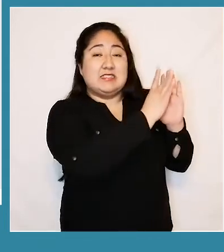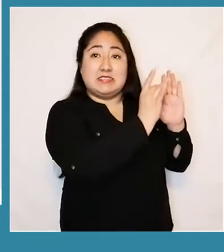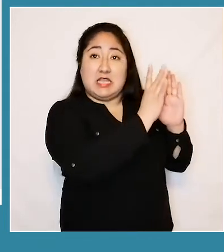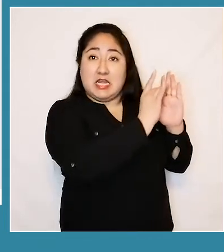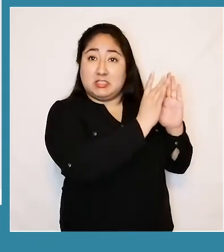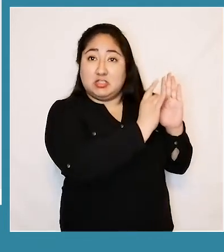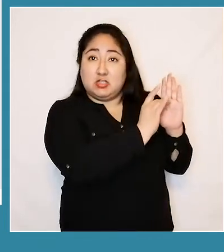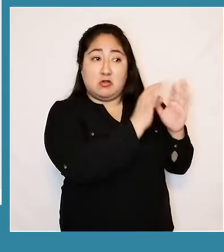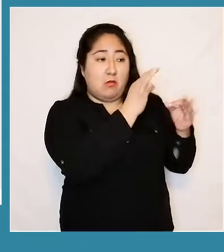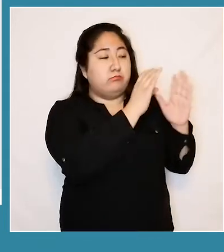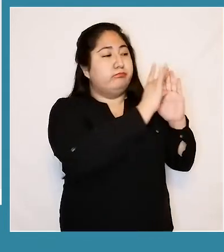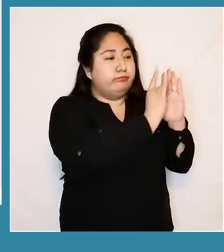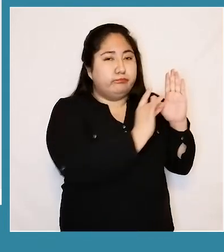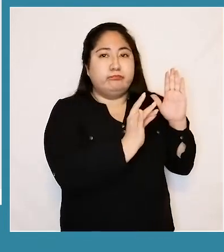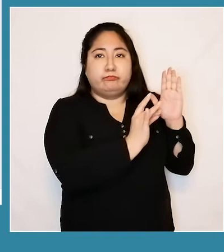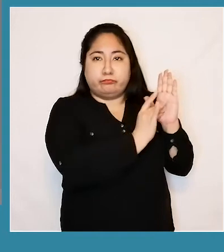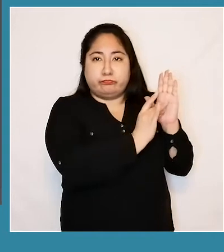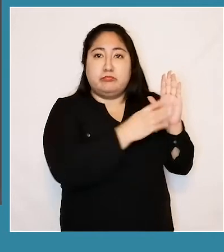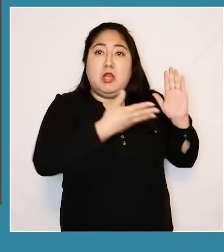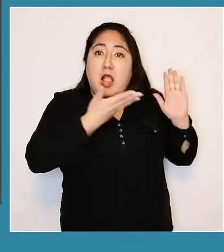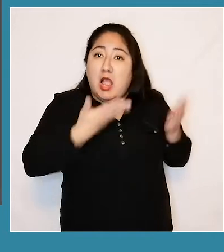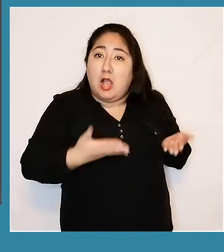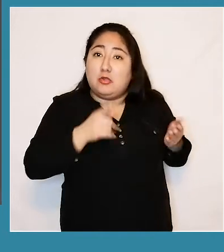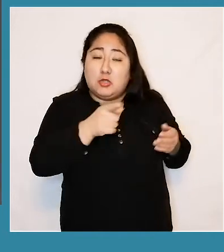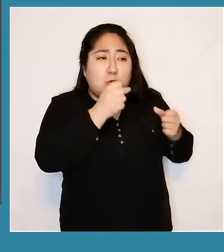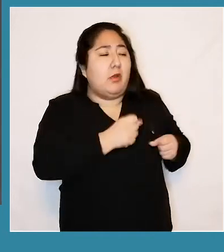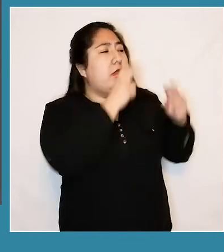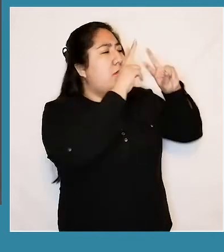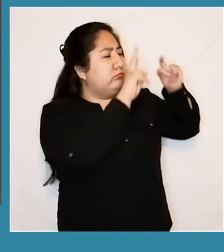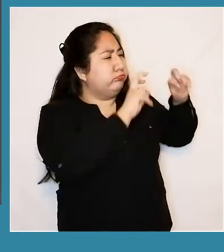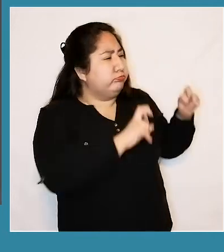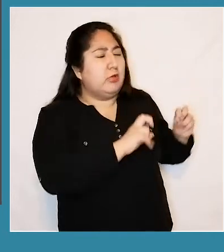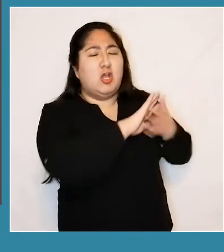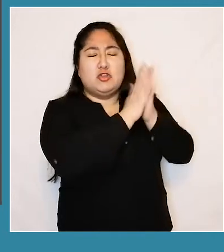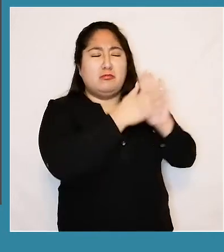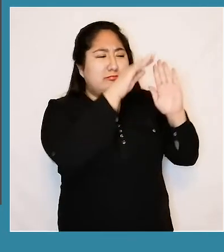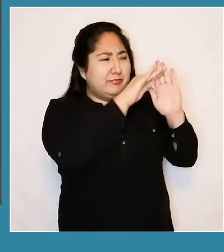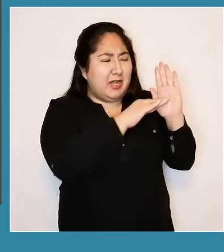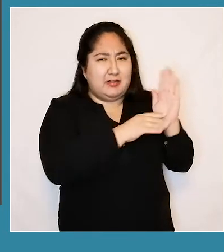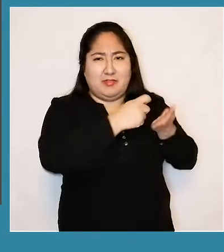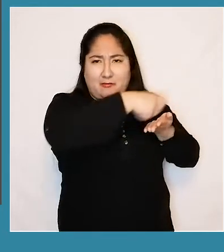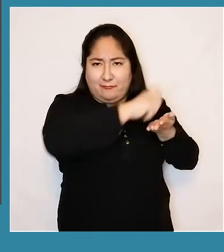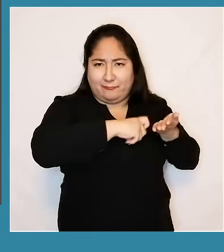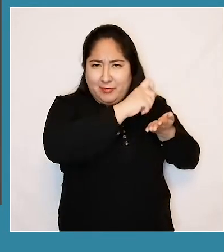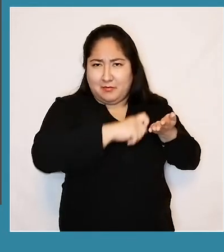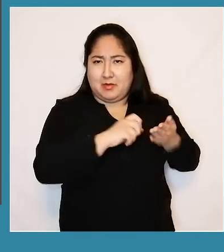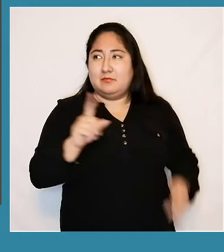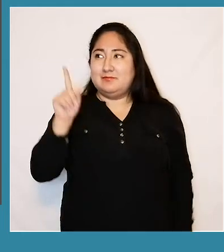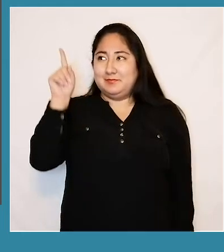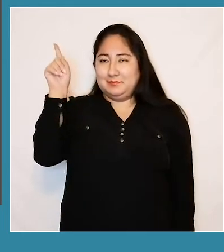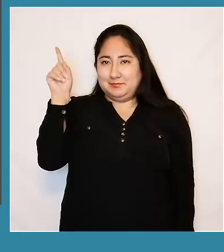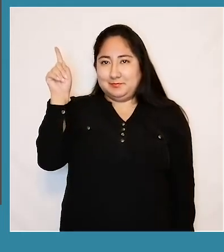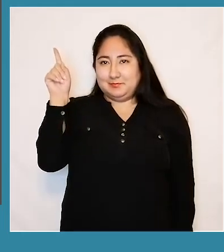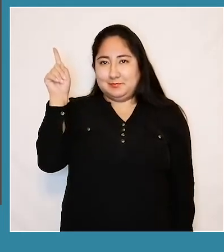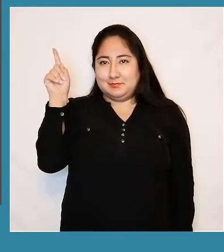Selecciona tu archivo arrastrándolo o pinchándolo. Ahora puedes incluso revisar la lista con todas las firmas.